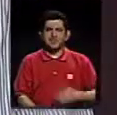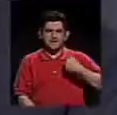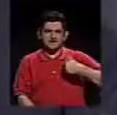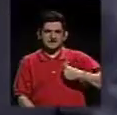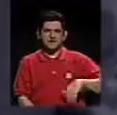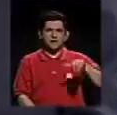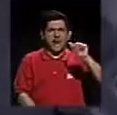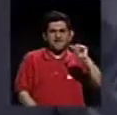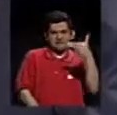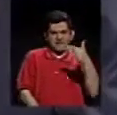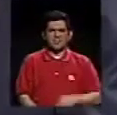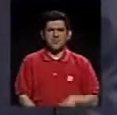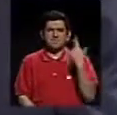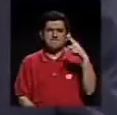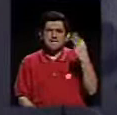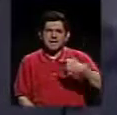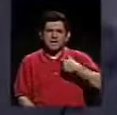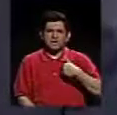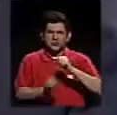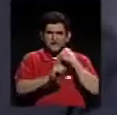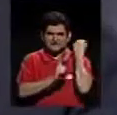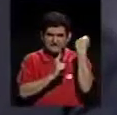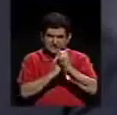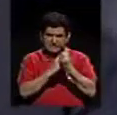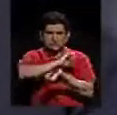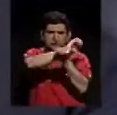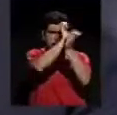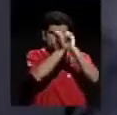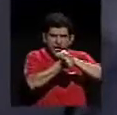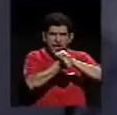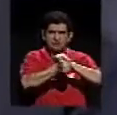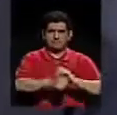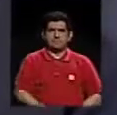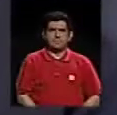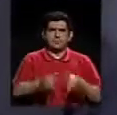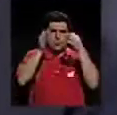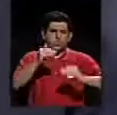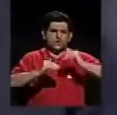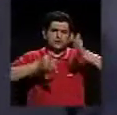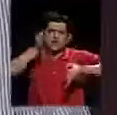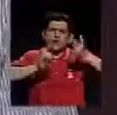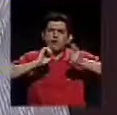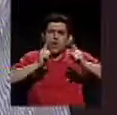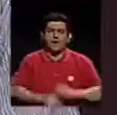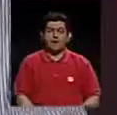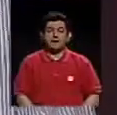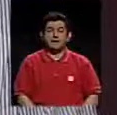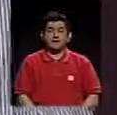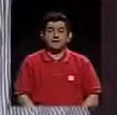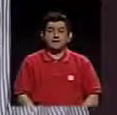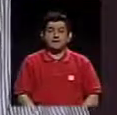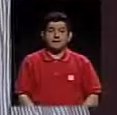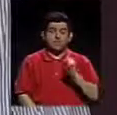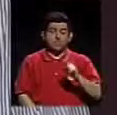riesgos entraña esta coyuntura de cambio en la Corte Suprema de Justicia? Es indudable que en